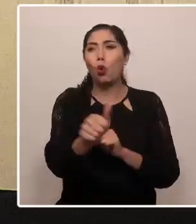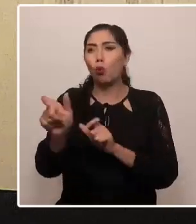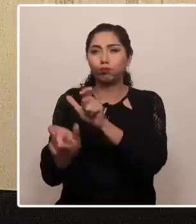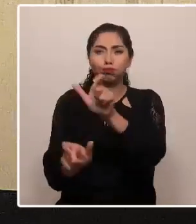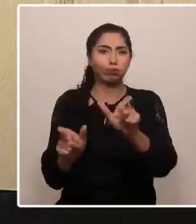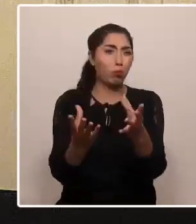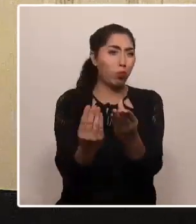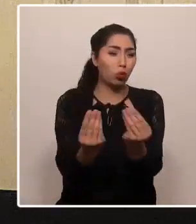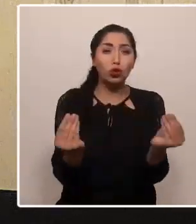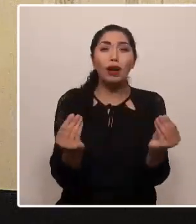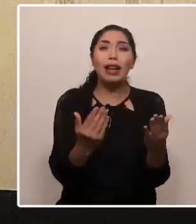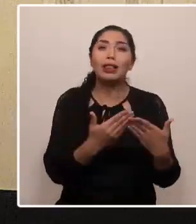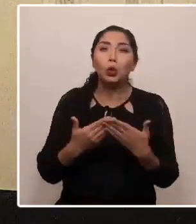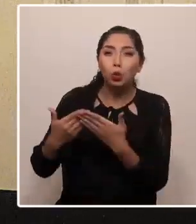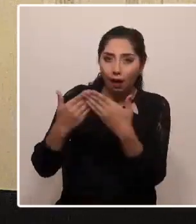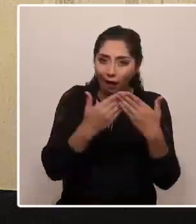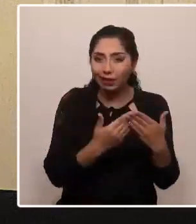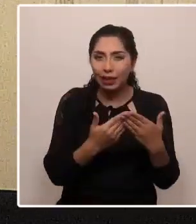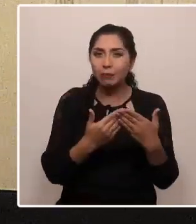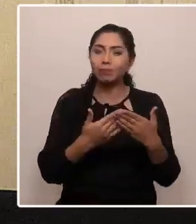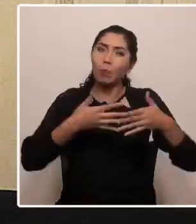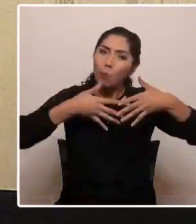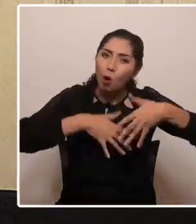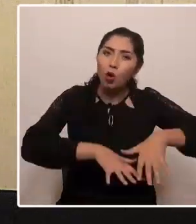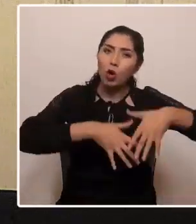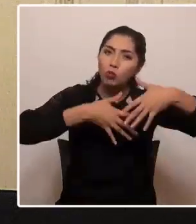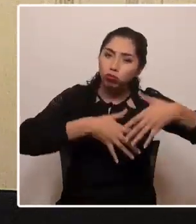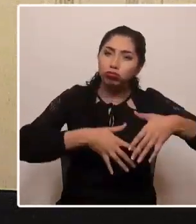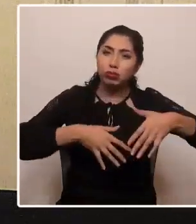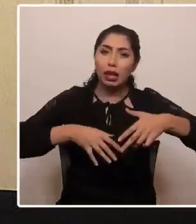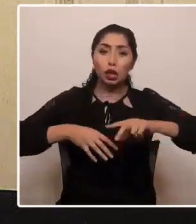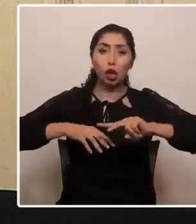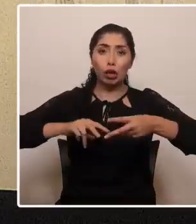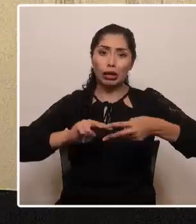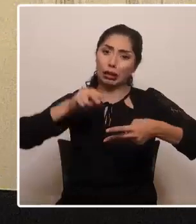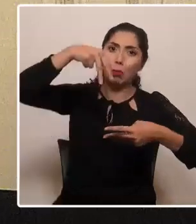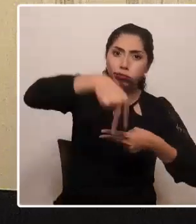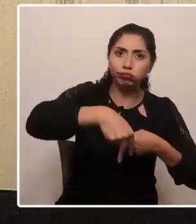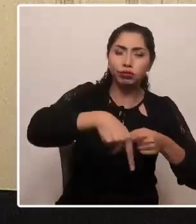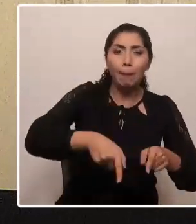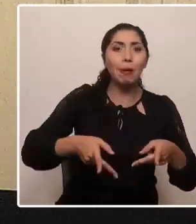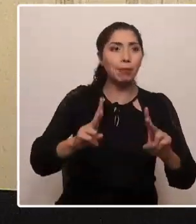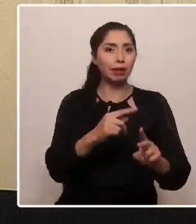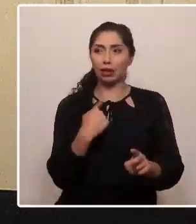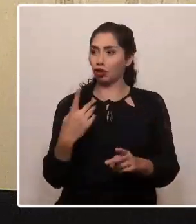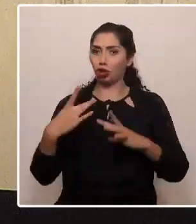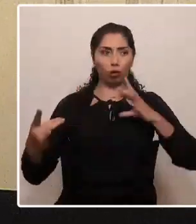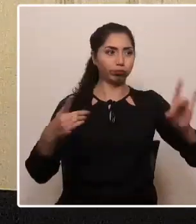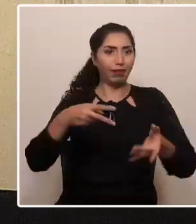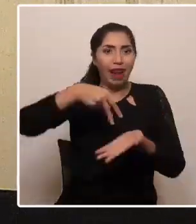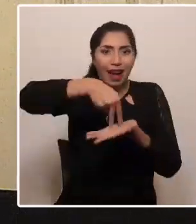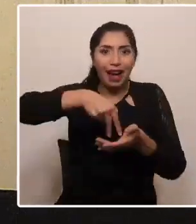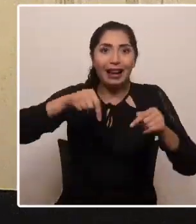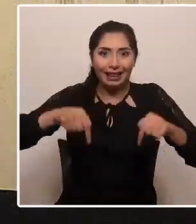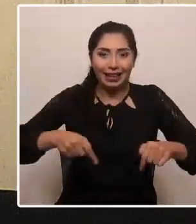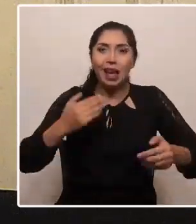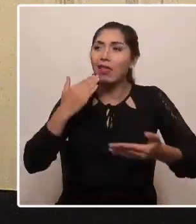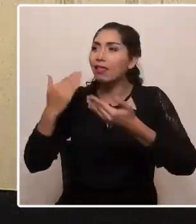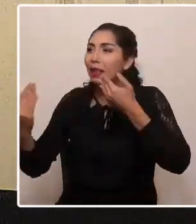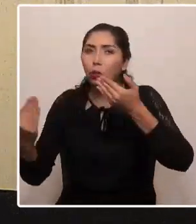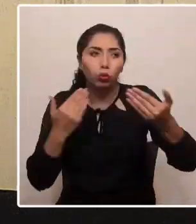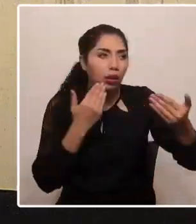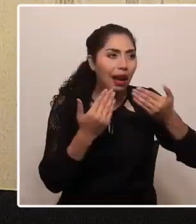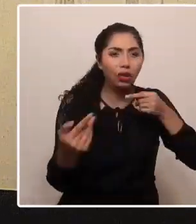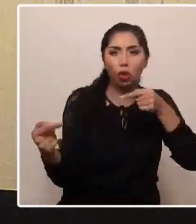sus movilizaciones saltaron los torniquetes y nos permitieron estar aquí discutiendo y resolviendo que la